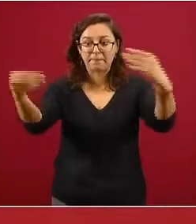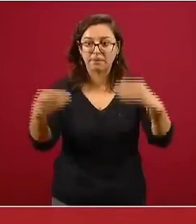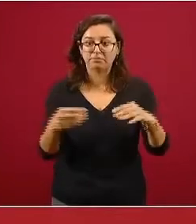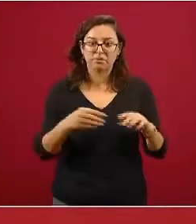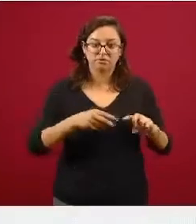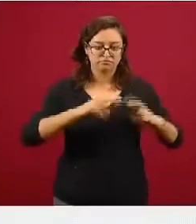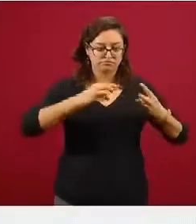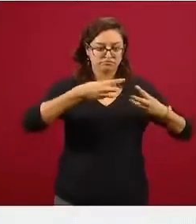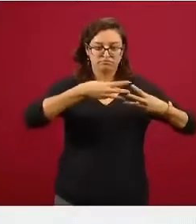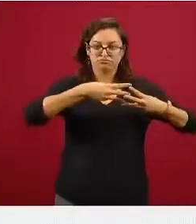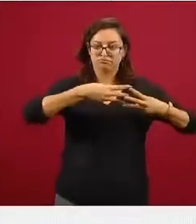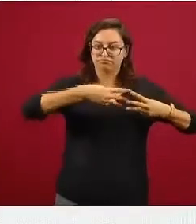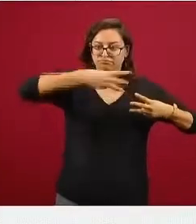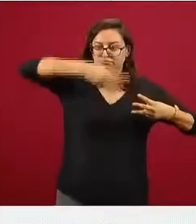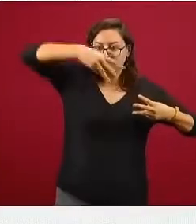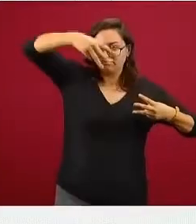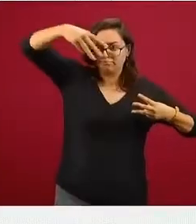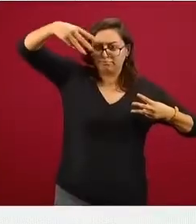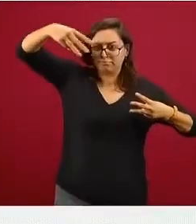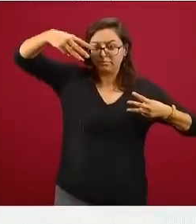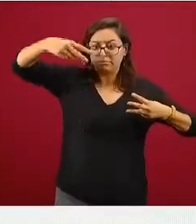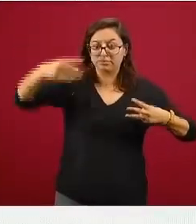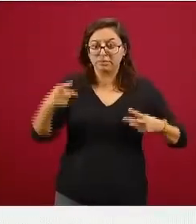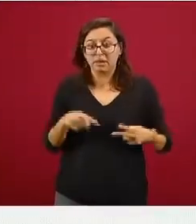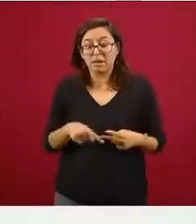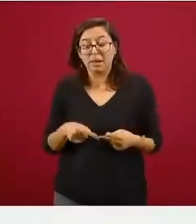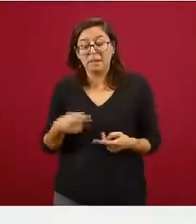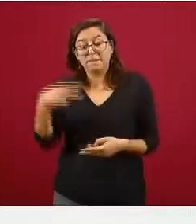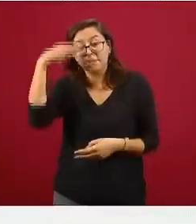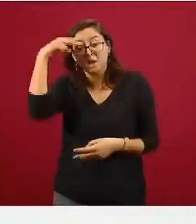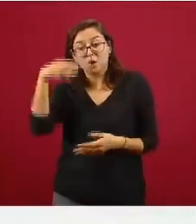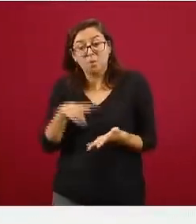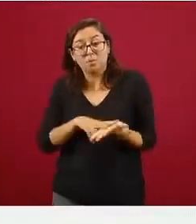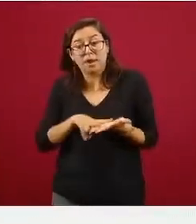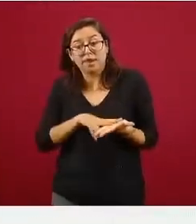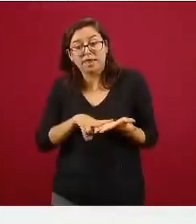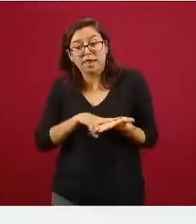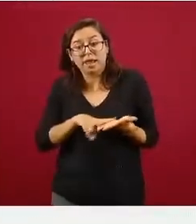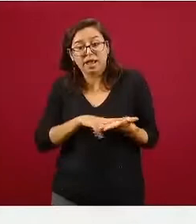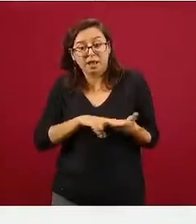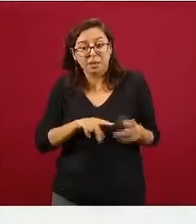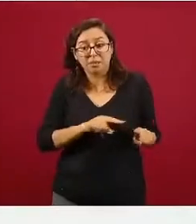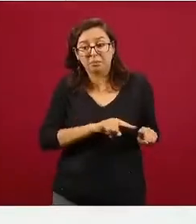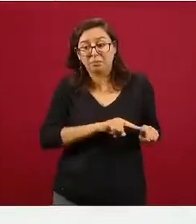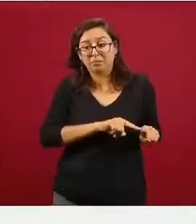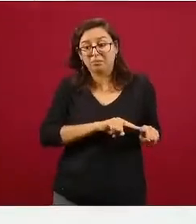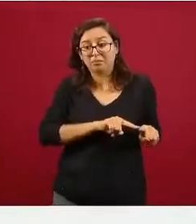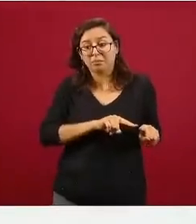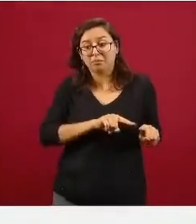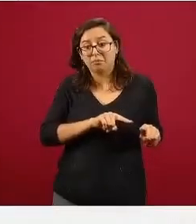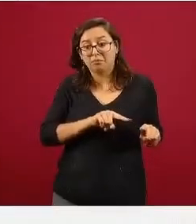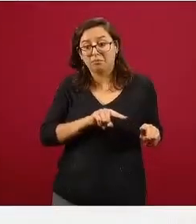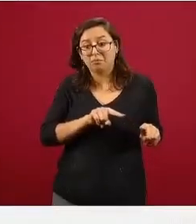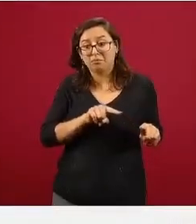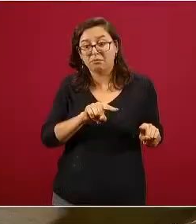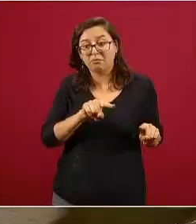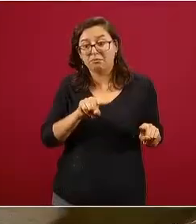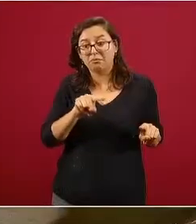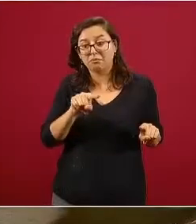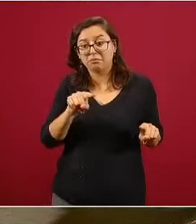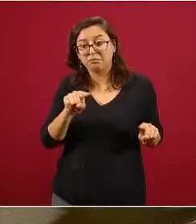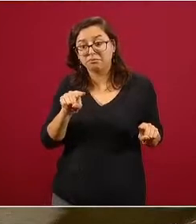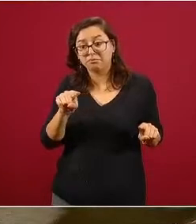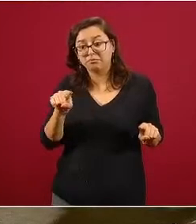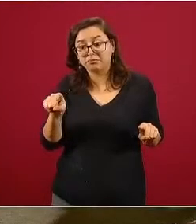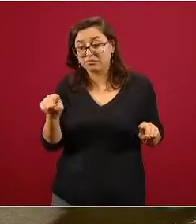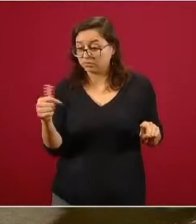Etcétera, etcétera. Tomemos finalmente a México, que es la línea verde, y esta es la velocidad a la que ha transitado la epidemia en México, y